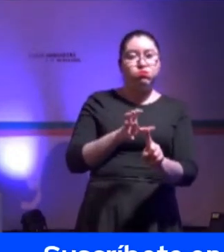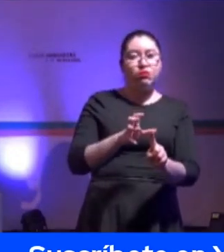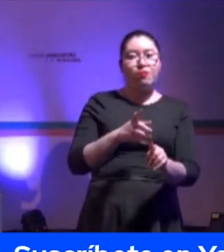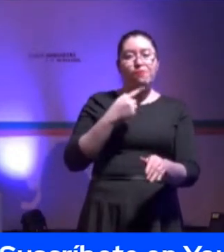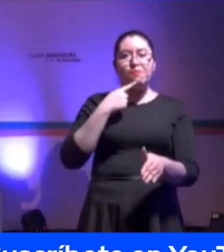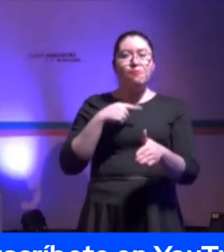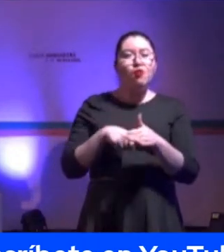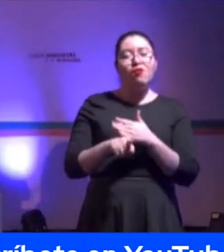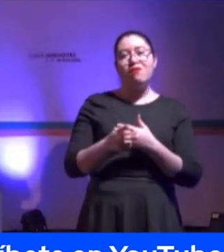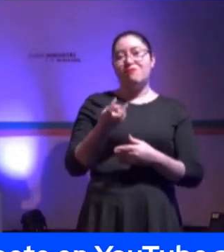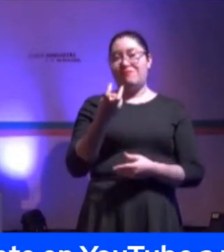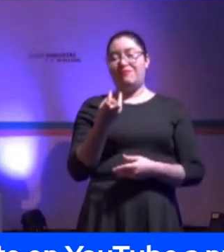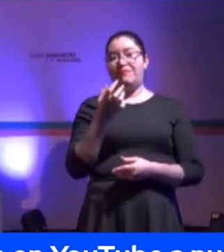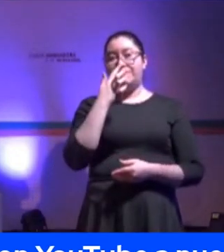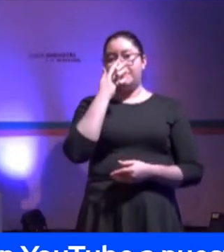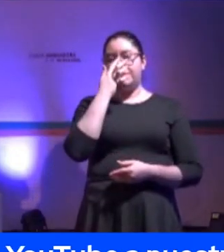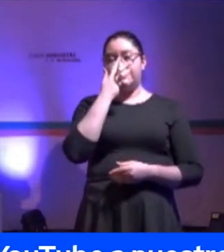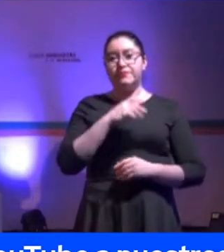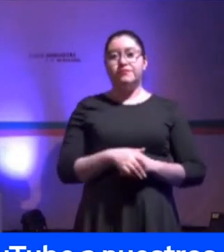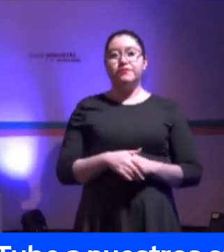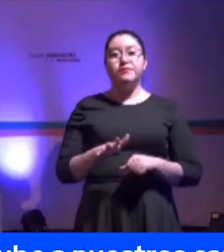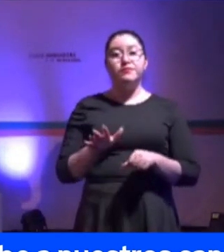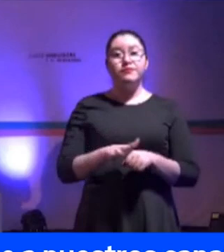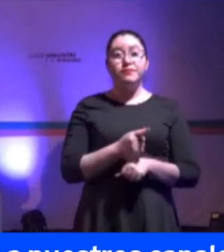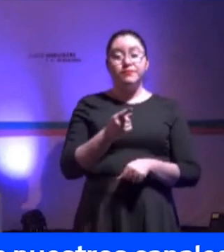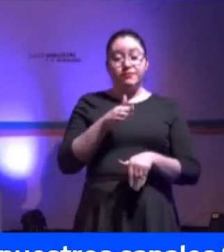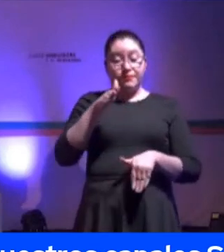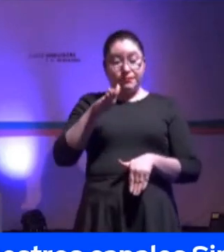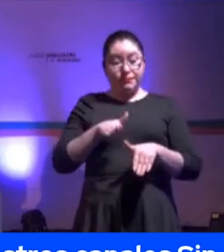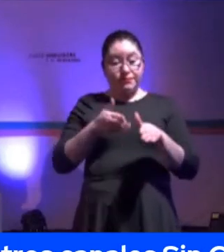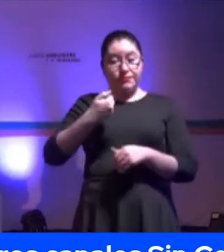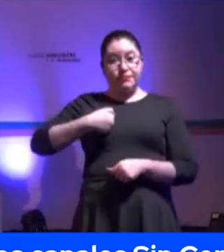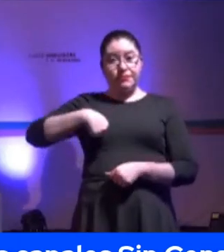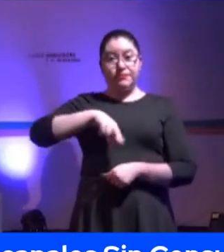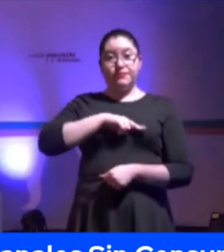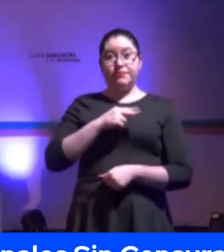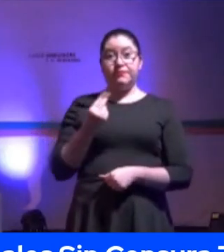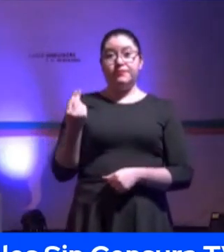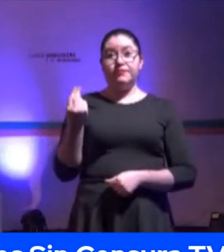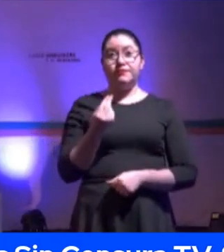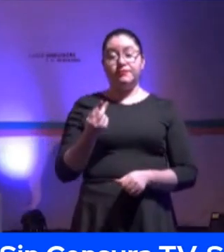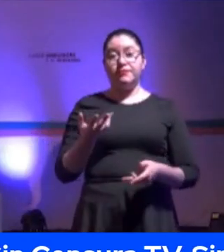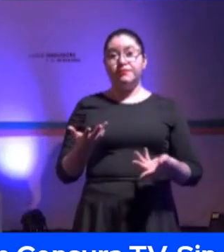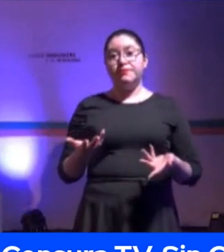amenazan, porque a veces tenemos que,